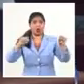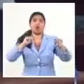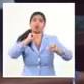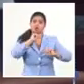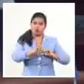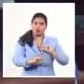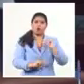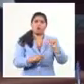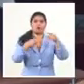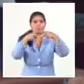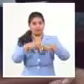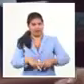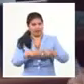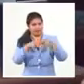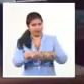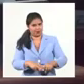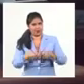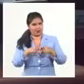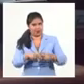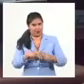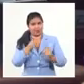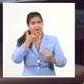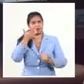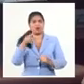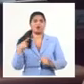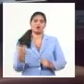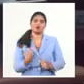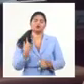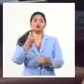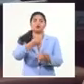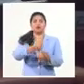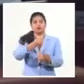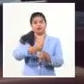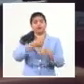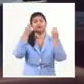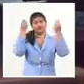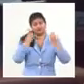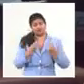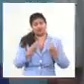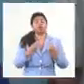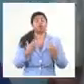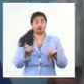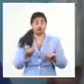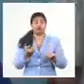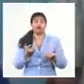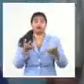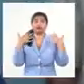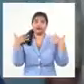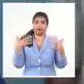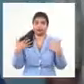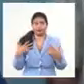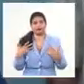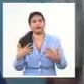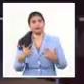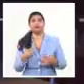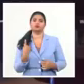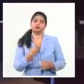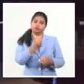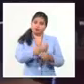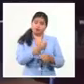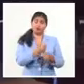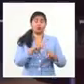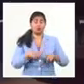con relación a los incómodos apagones que se han producido por la situación en que se encuentra el sistema electroenergético